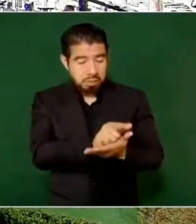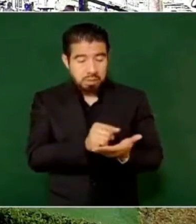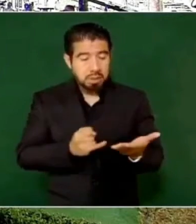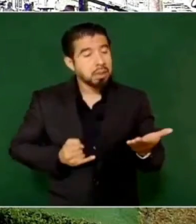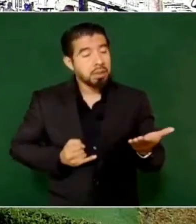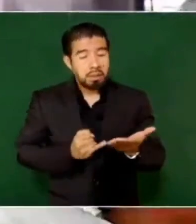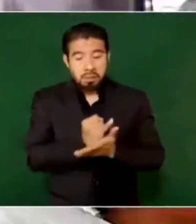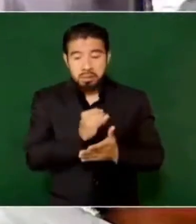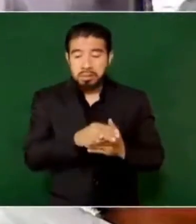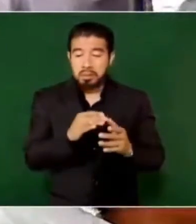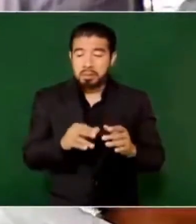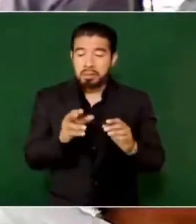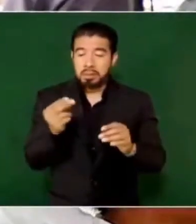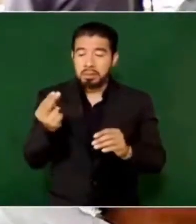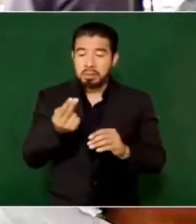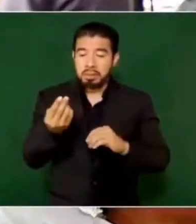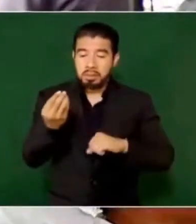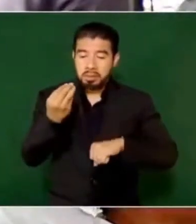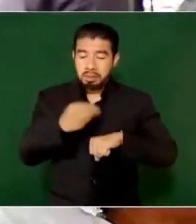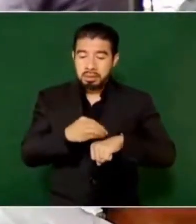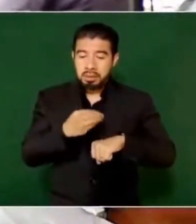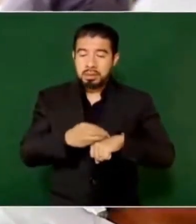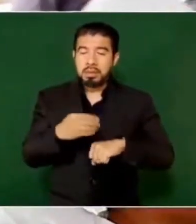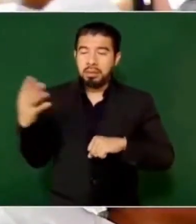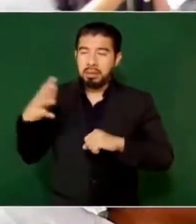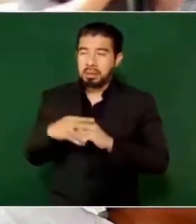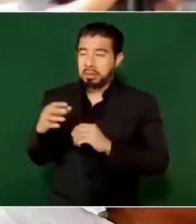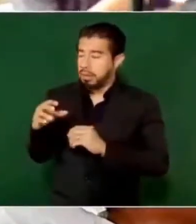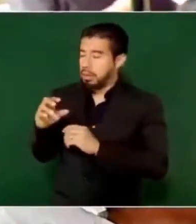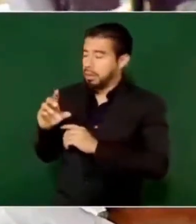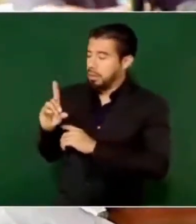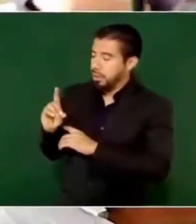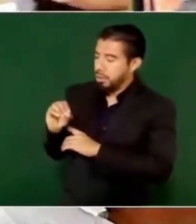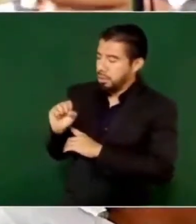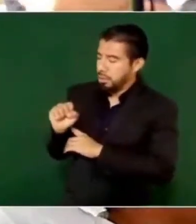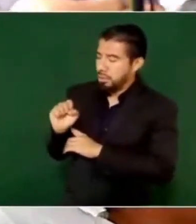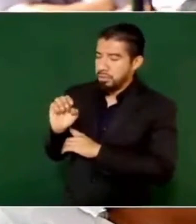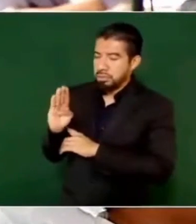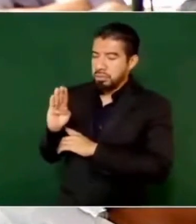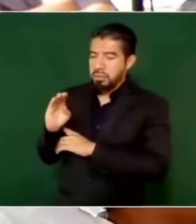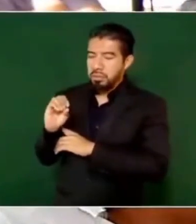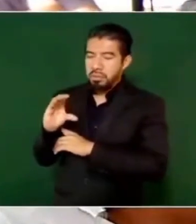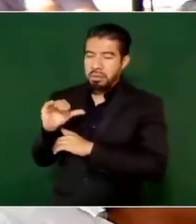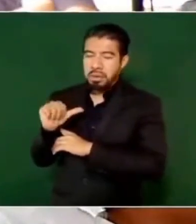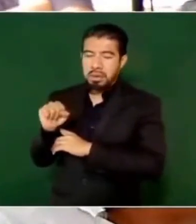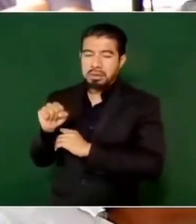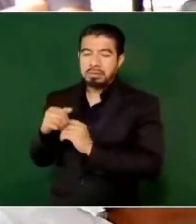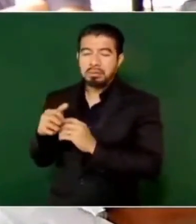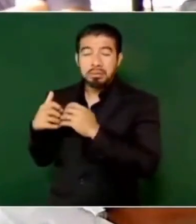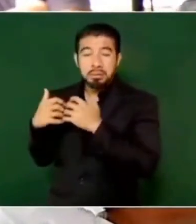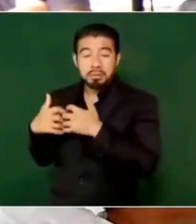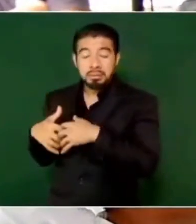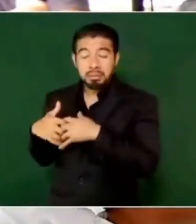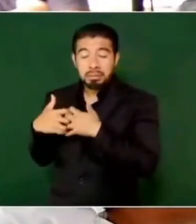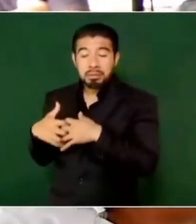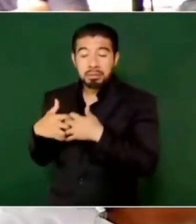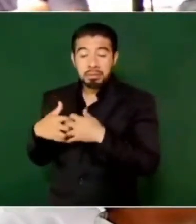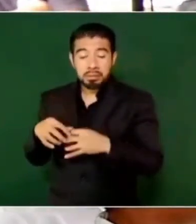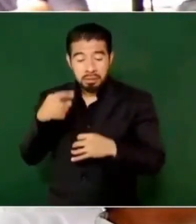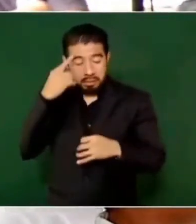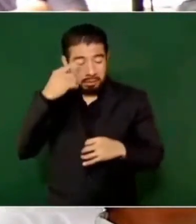establezca que la refinería Dos Bocas, cuando menos contrate